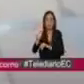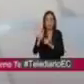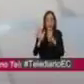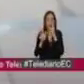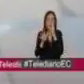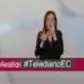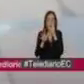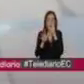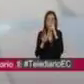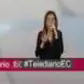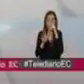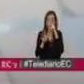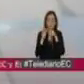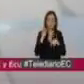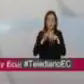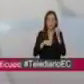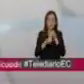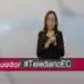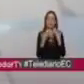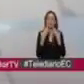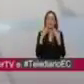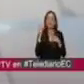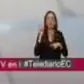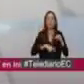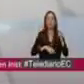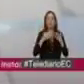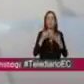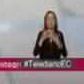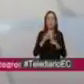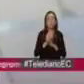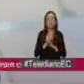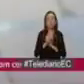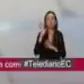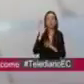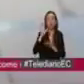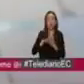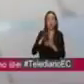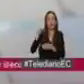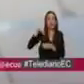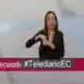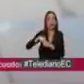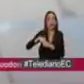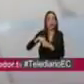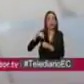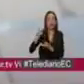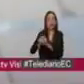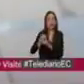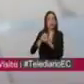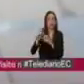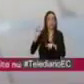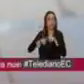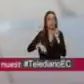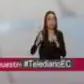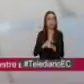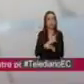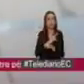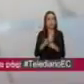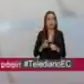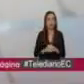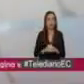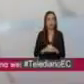éste argumenta que no se pueden destinar recursos para que la educación para cualquier otra actividad hay que claramente no existe es